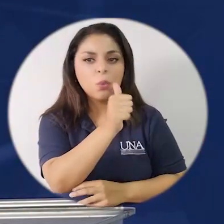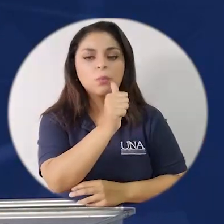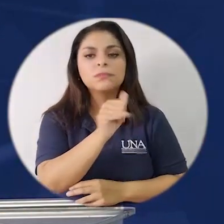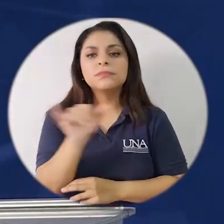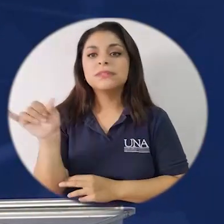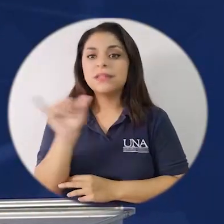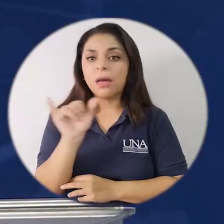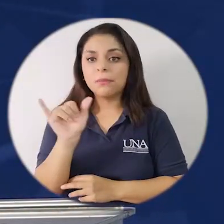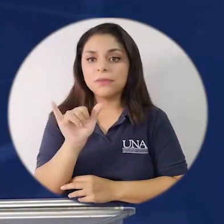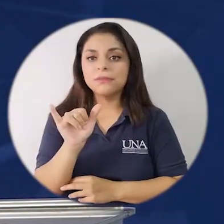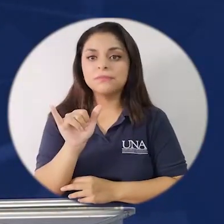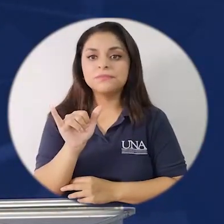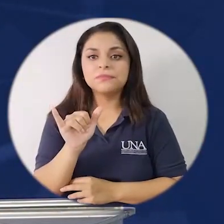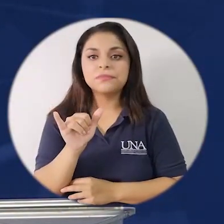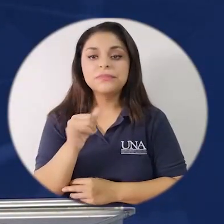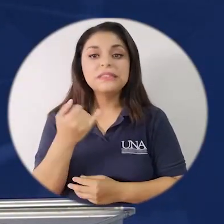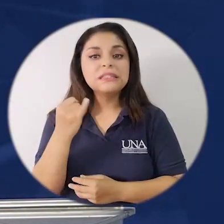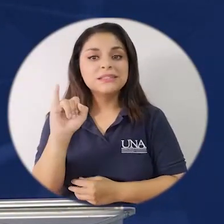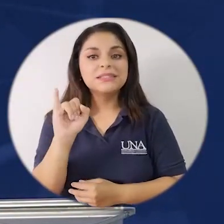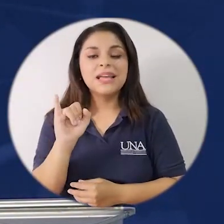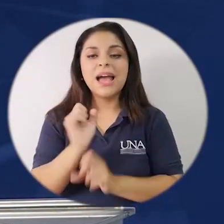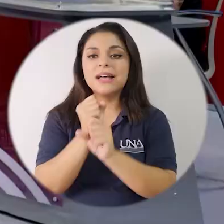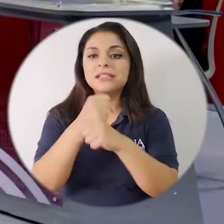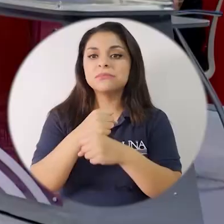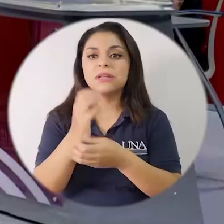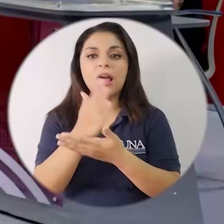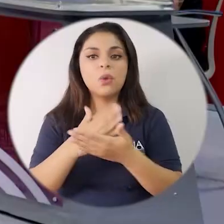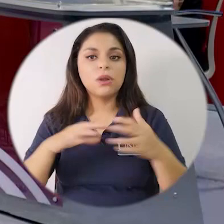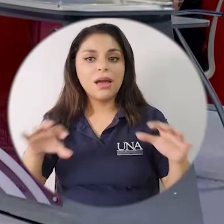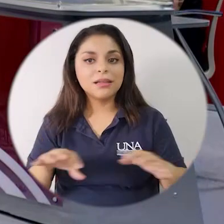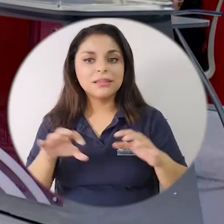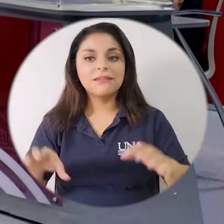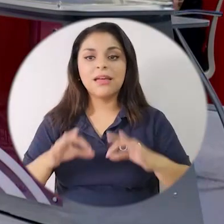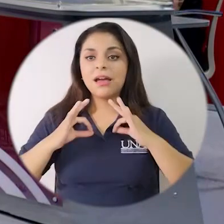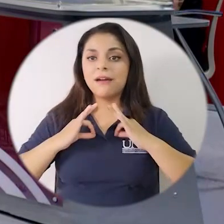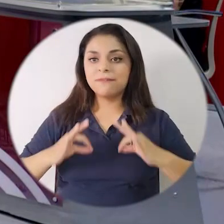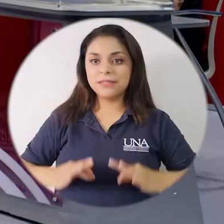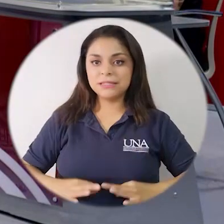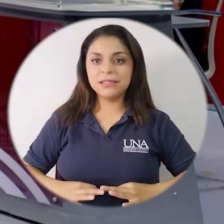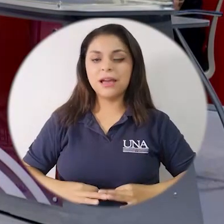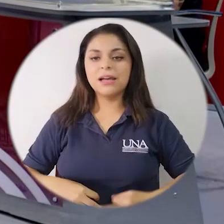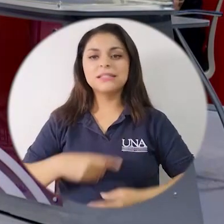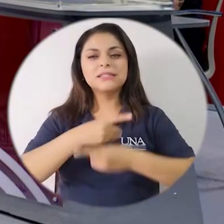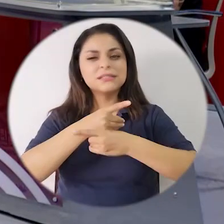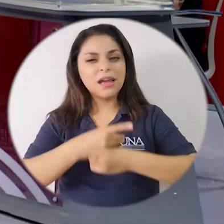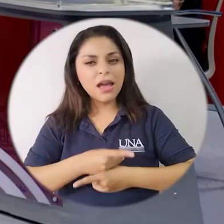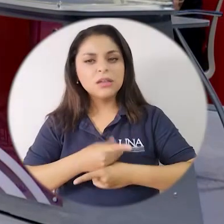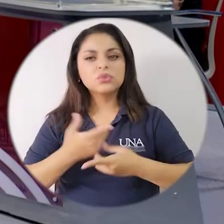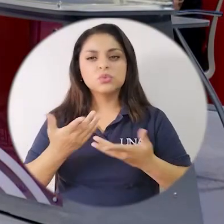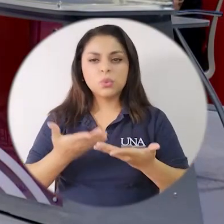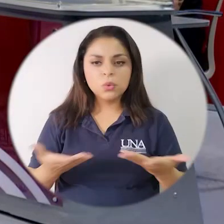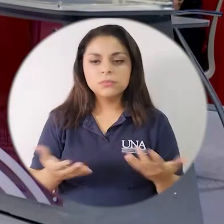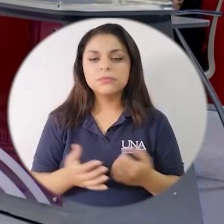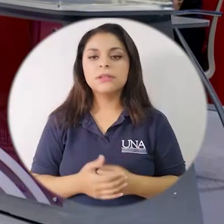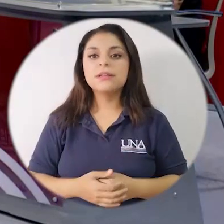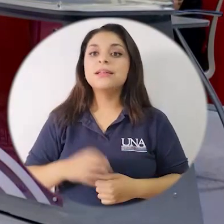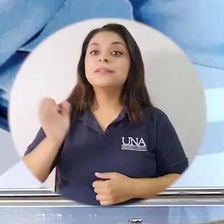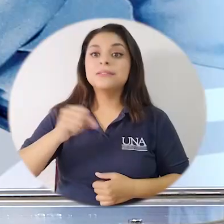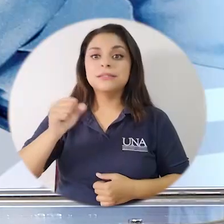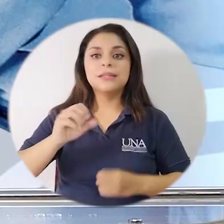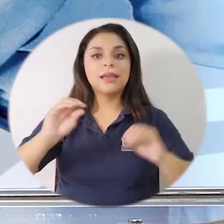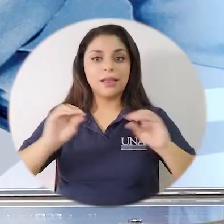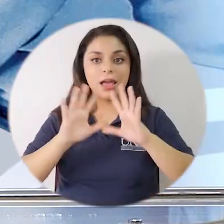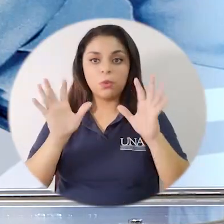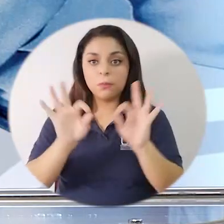la hidratación, si estamos desarrollando alguna actividad física en los descansos que tengamos en la jornada.